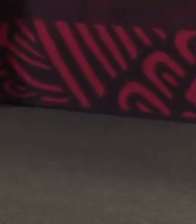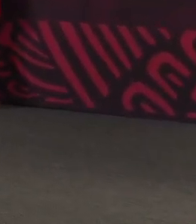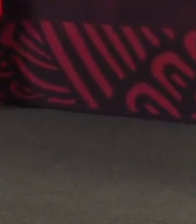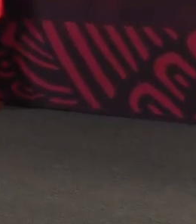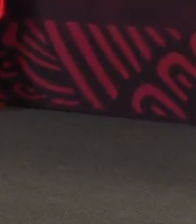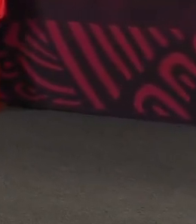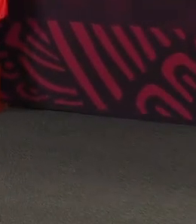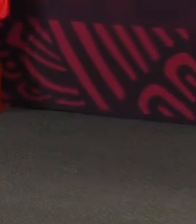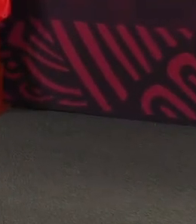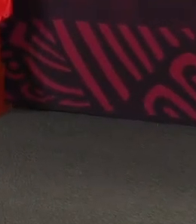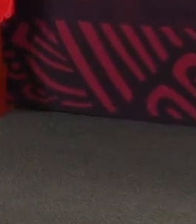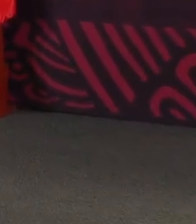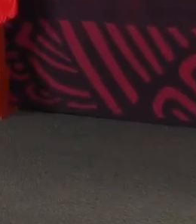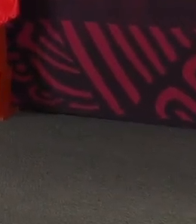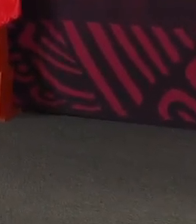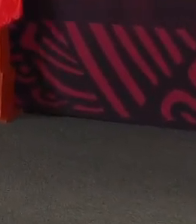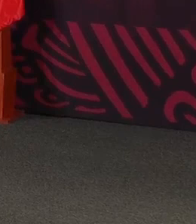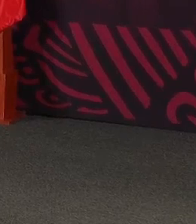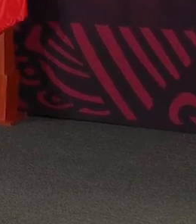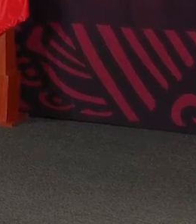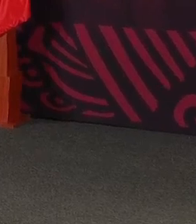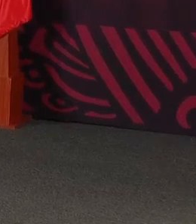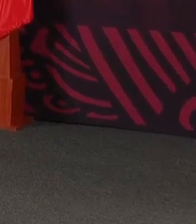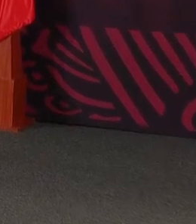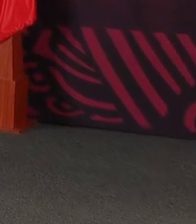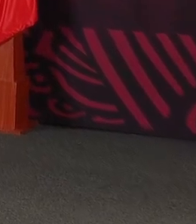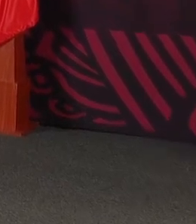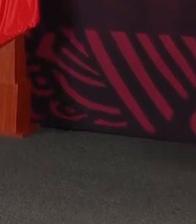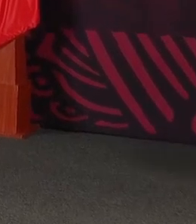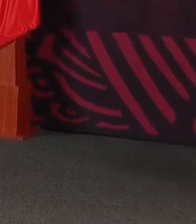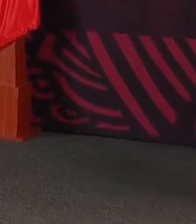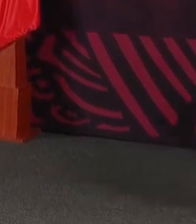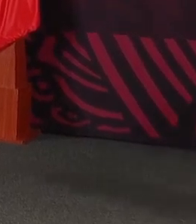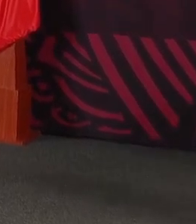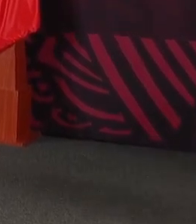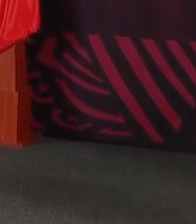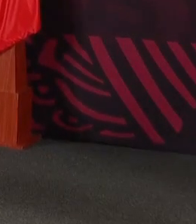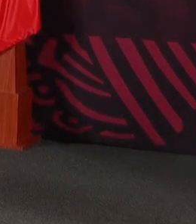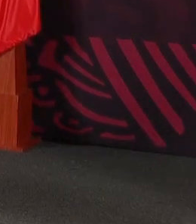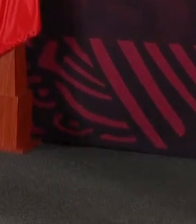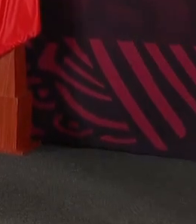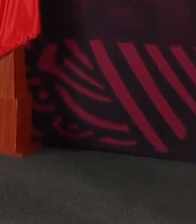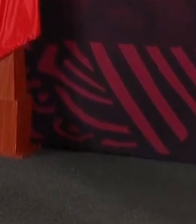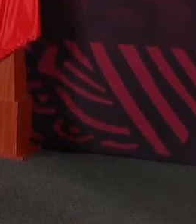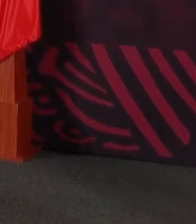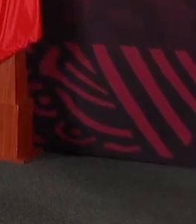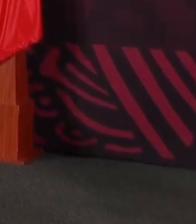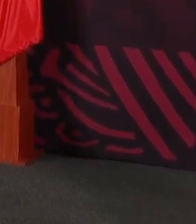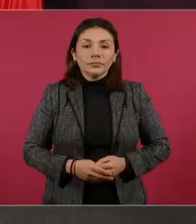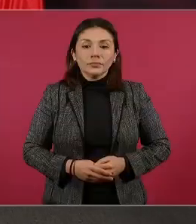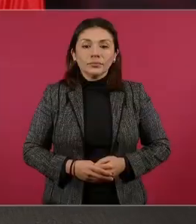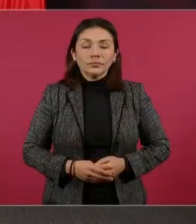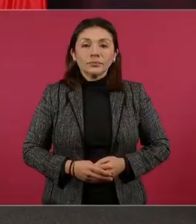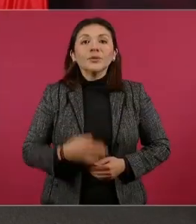Bueno vamos a seguir informando sobre las reformas